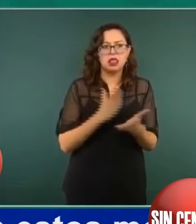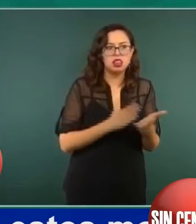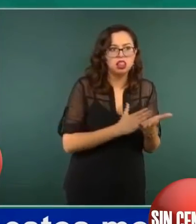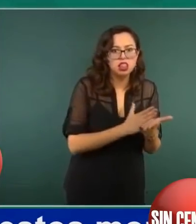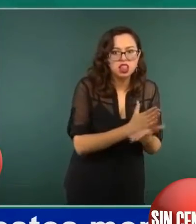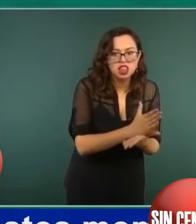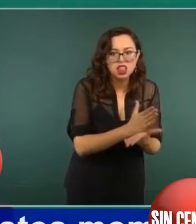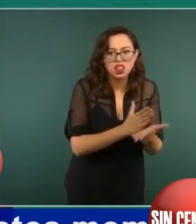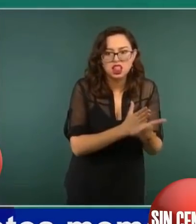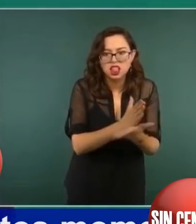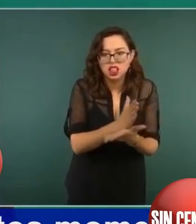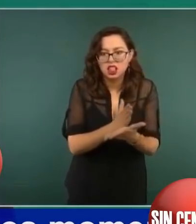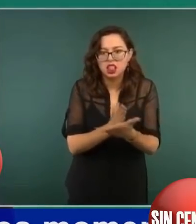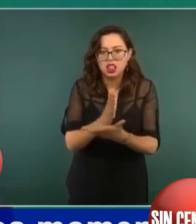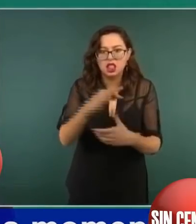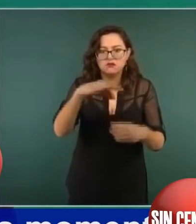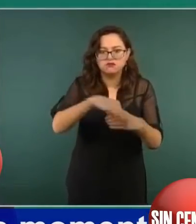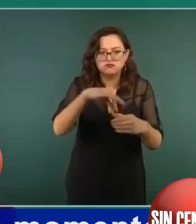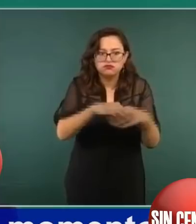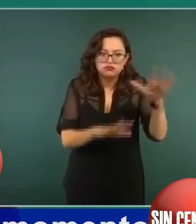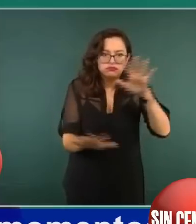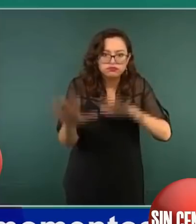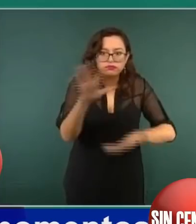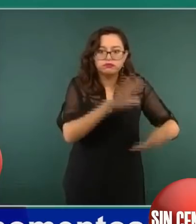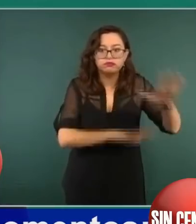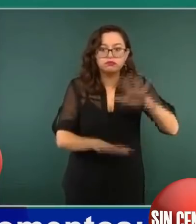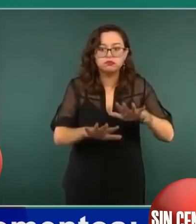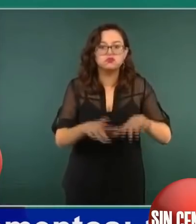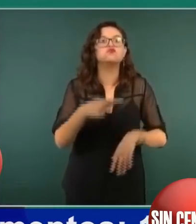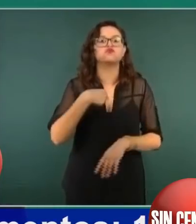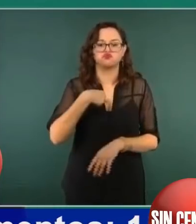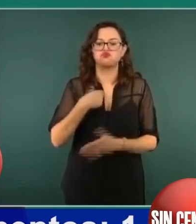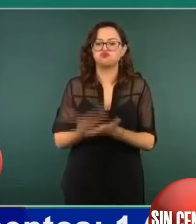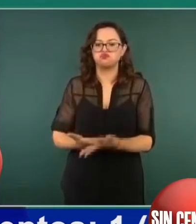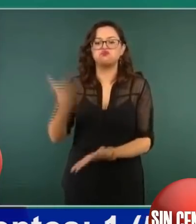interviniendo en las elecciones, los voy a denunciar.